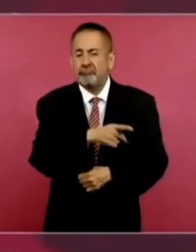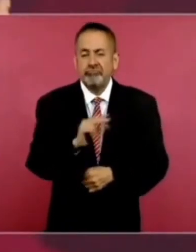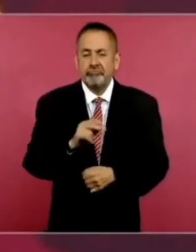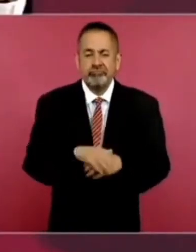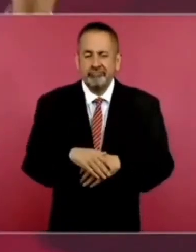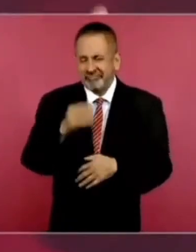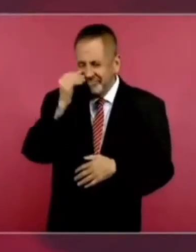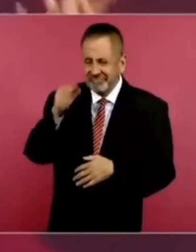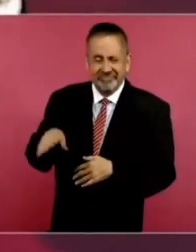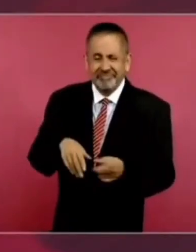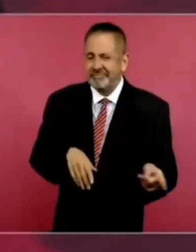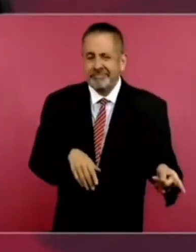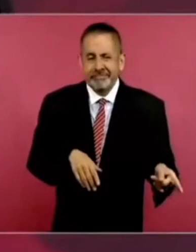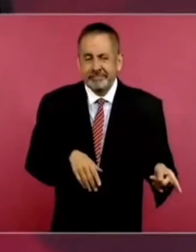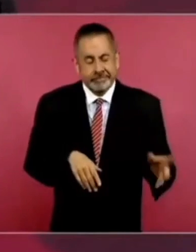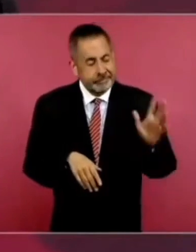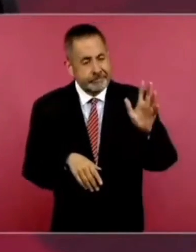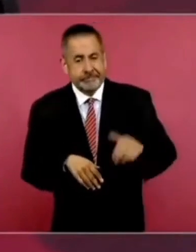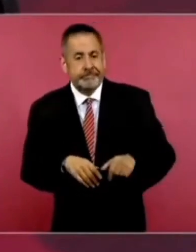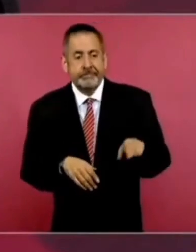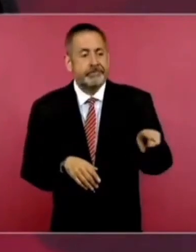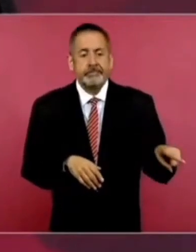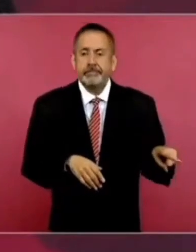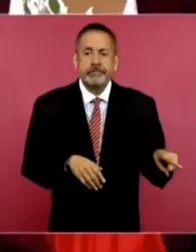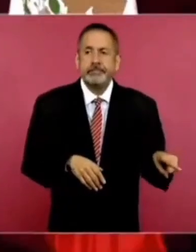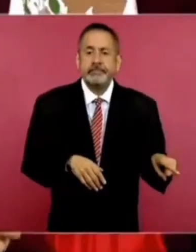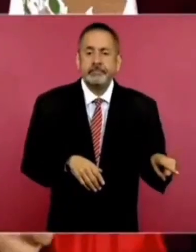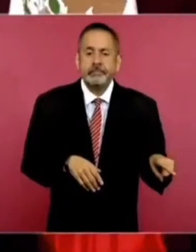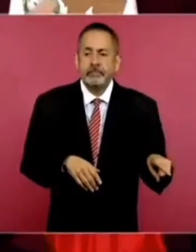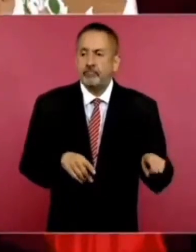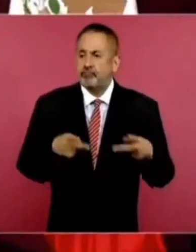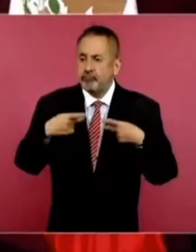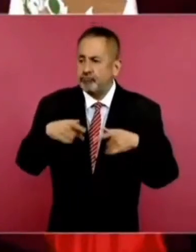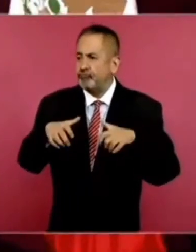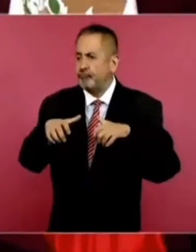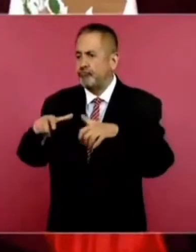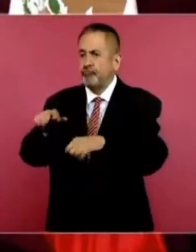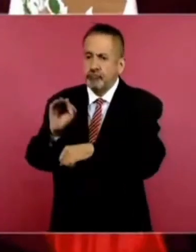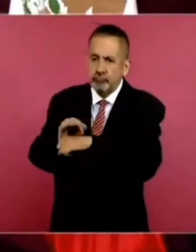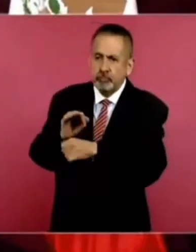porque no les importa el pueblo